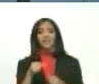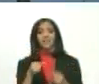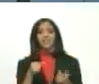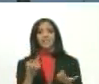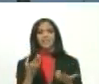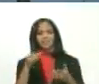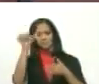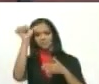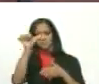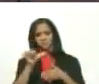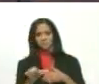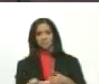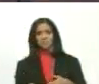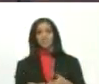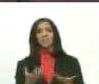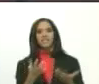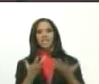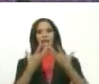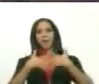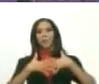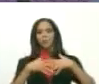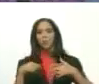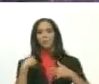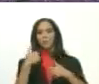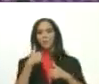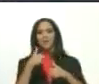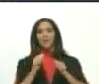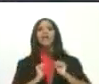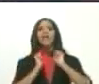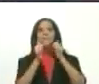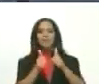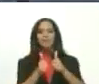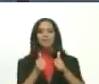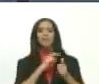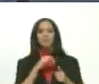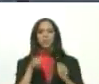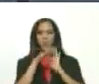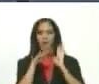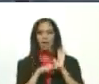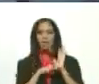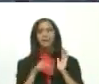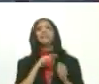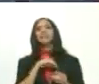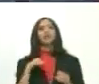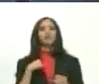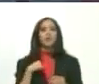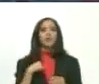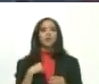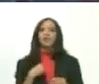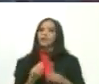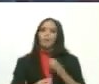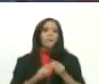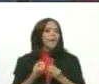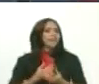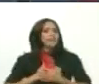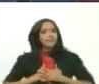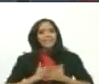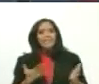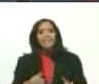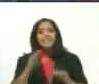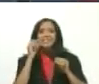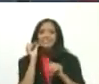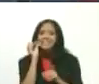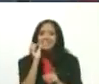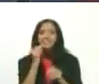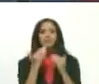interpretó y se volvió el motor principal de este programa. Nosotros no hemos hecho otra cosa en estos casi 10